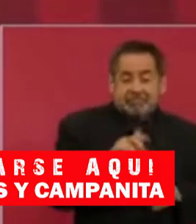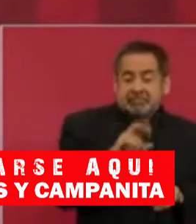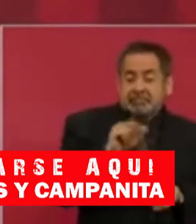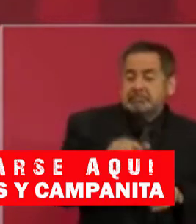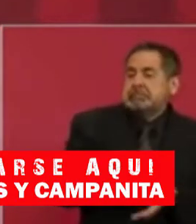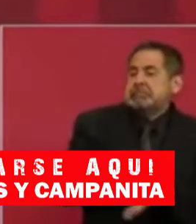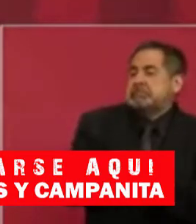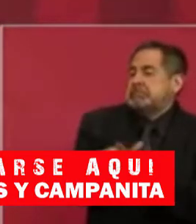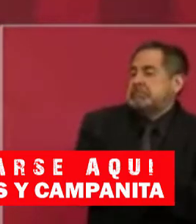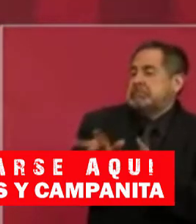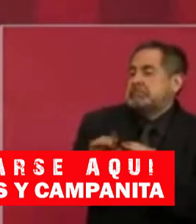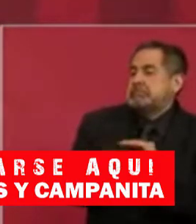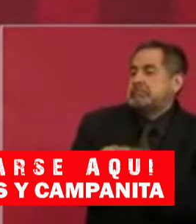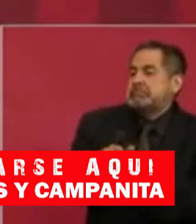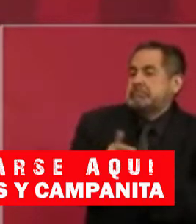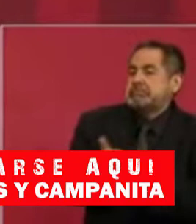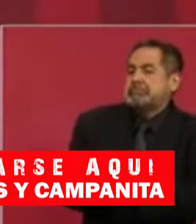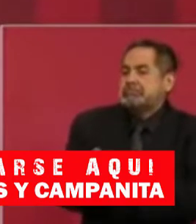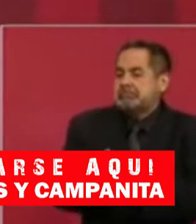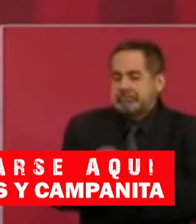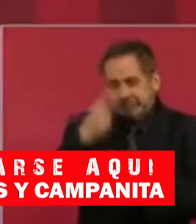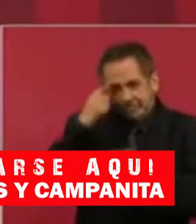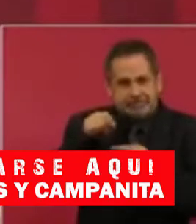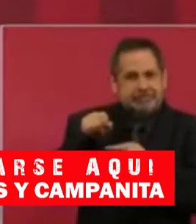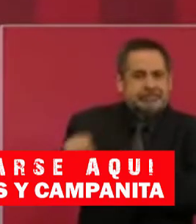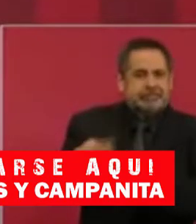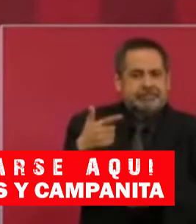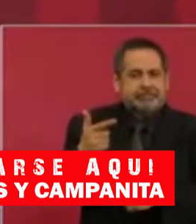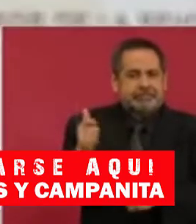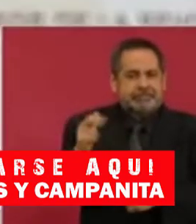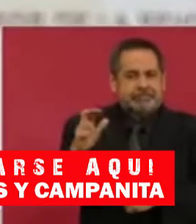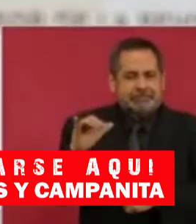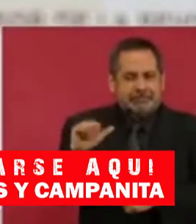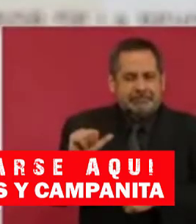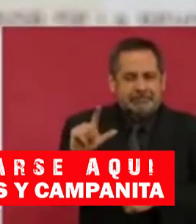ayudándole a García Luna.